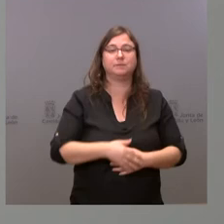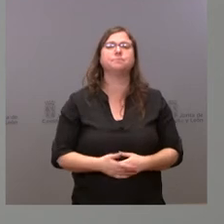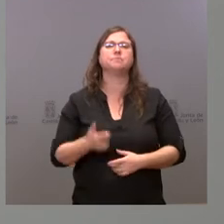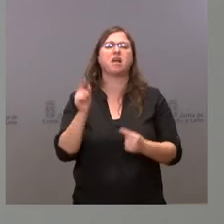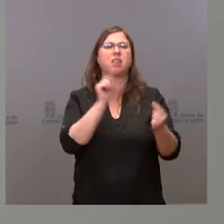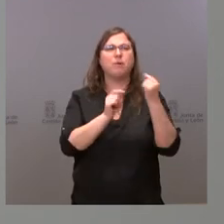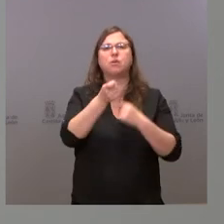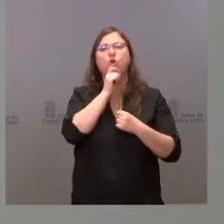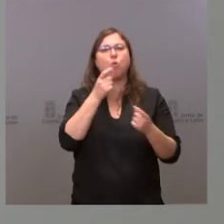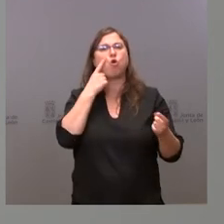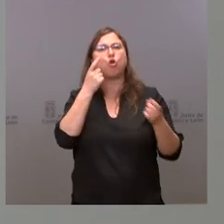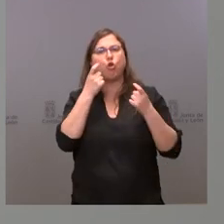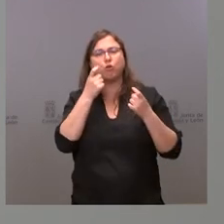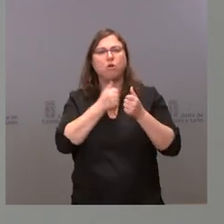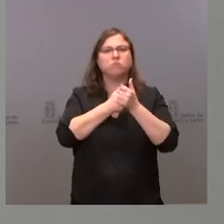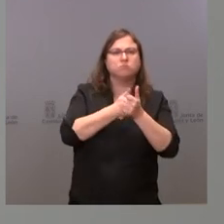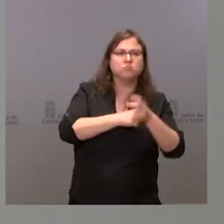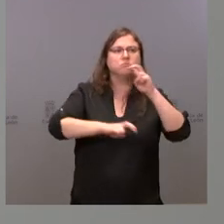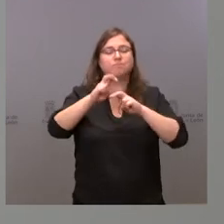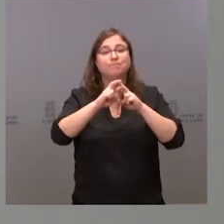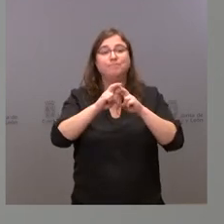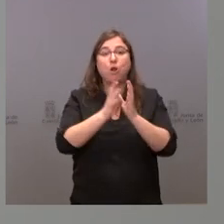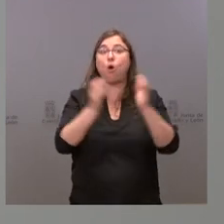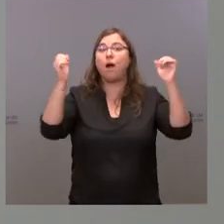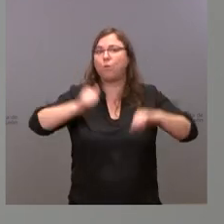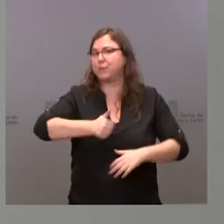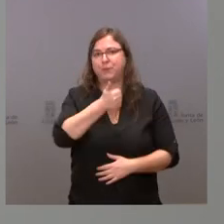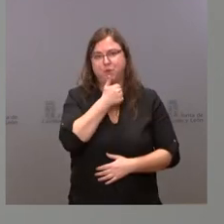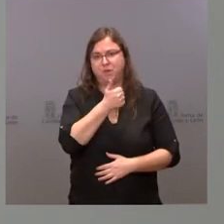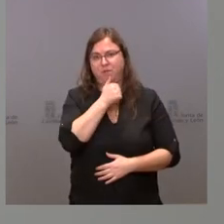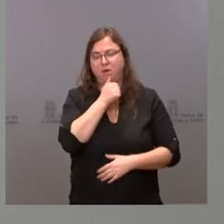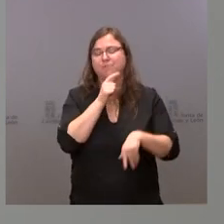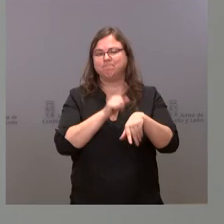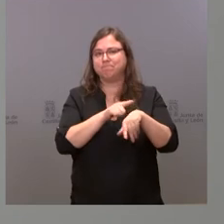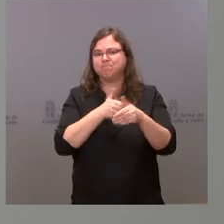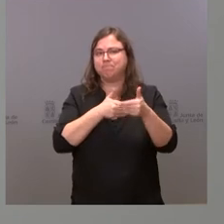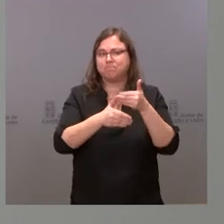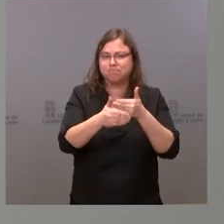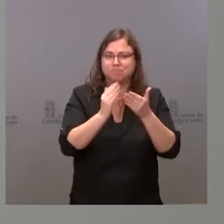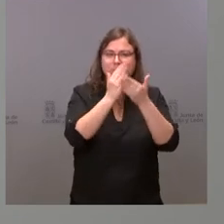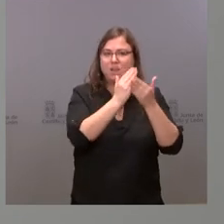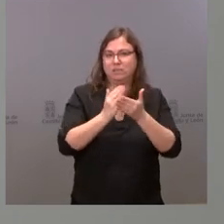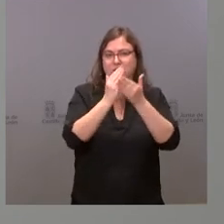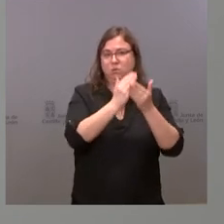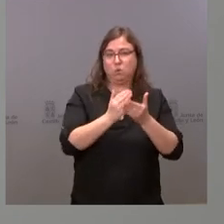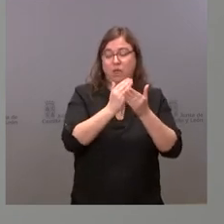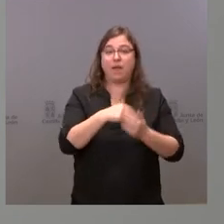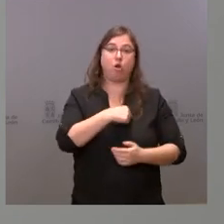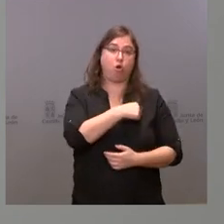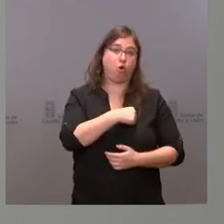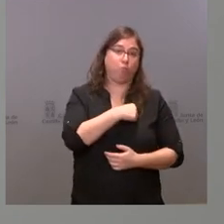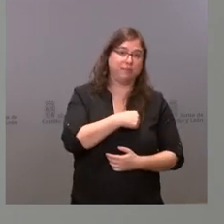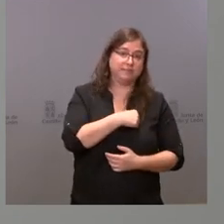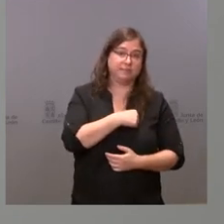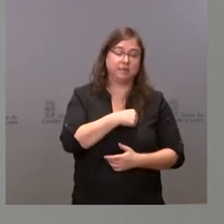debate no se no se llegó a la conclusión de acuerdo y suponemos que se estudiará con detenimiento tanto en las comisiones previas al